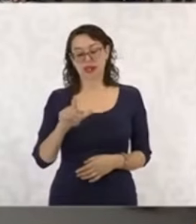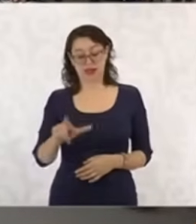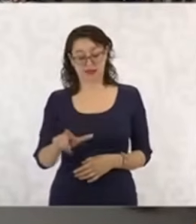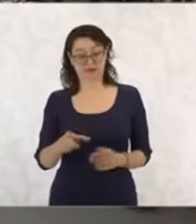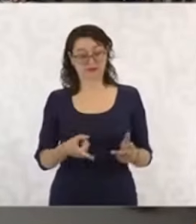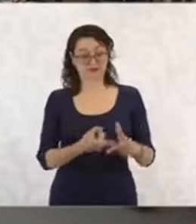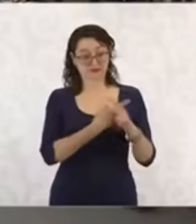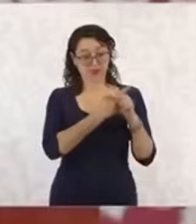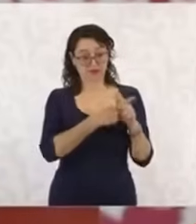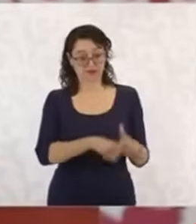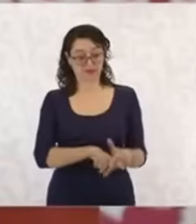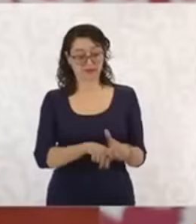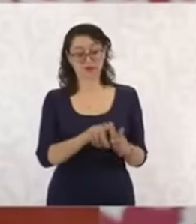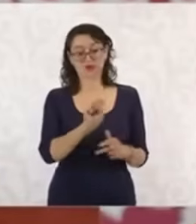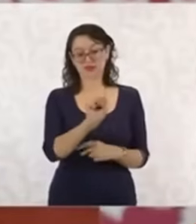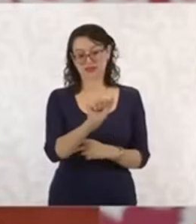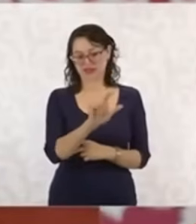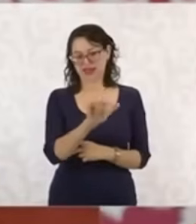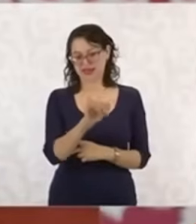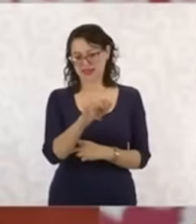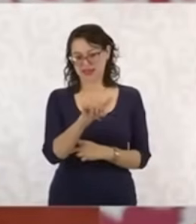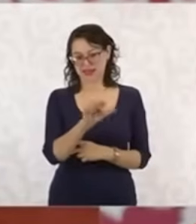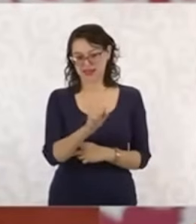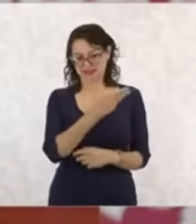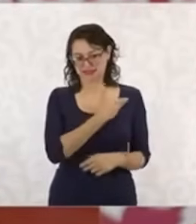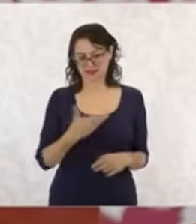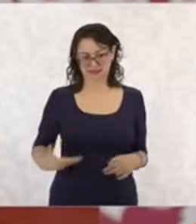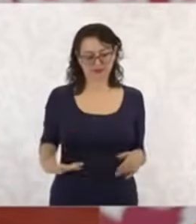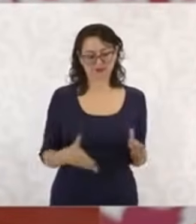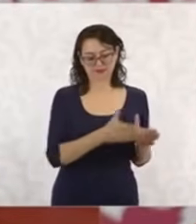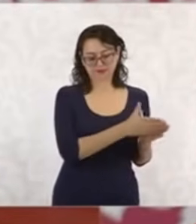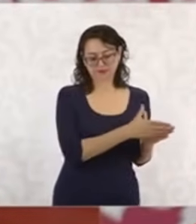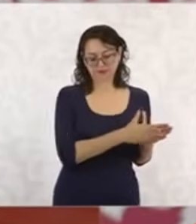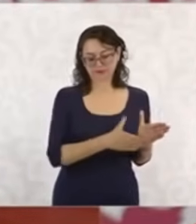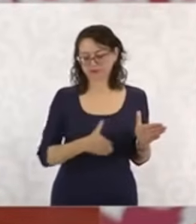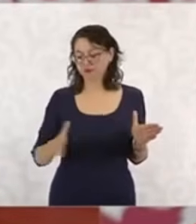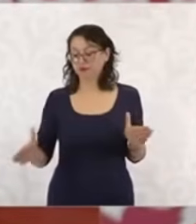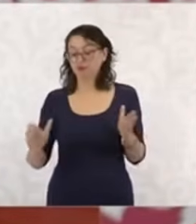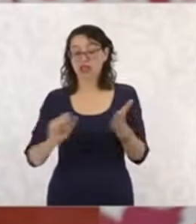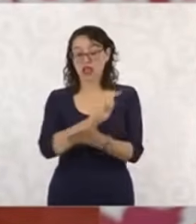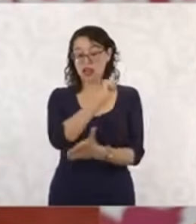inicio del periodo neoliberal, se cambia la ley de aguas